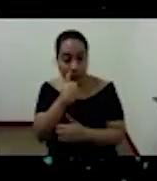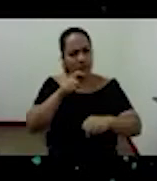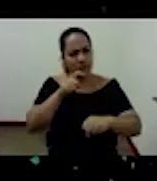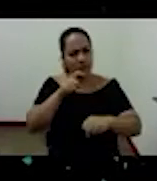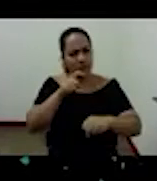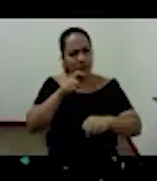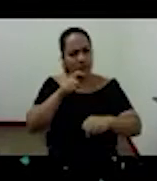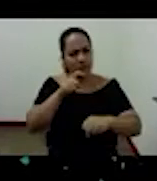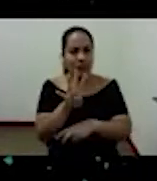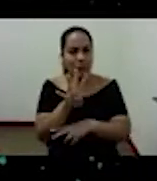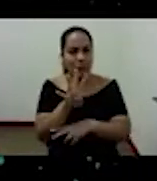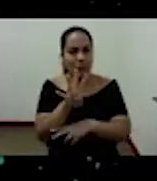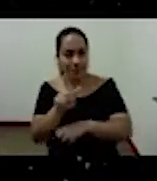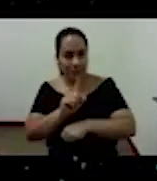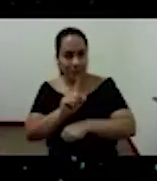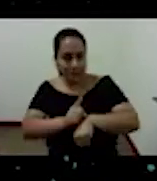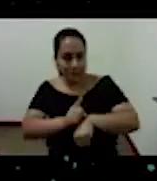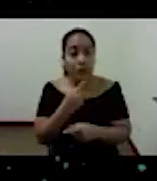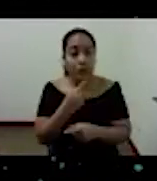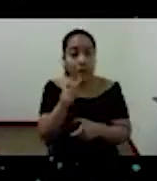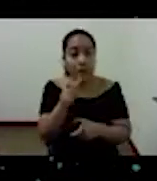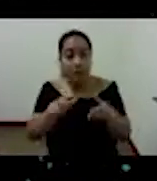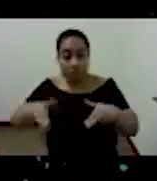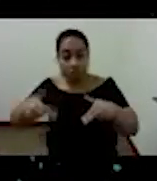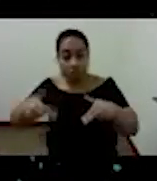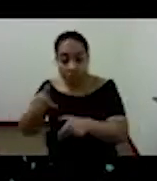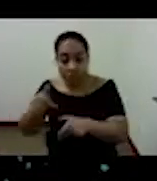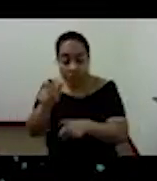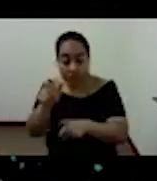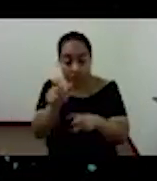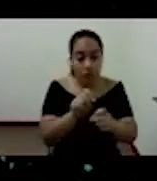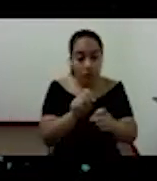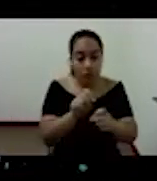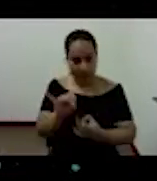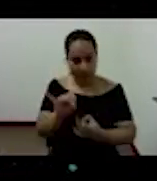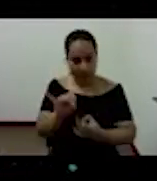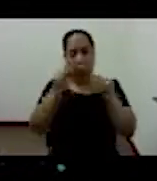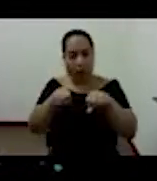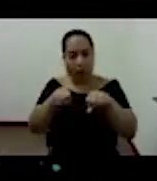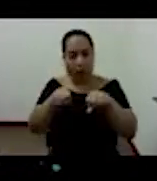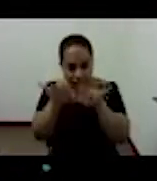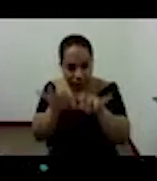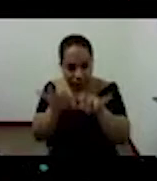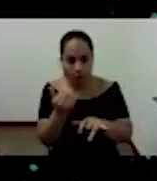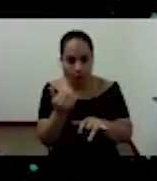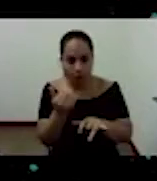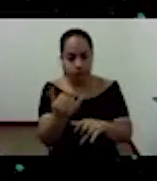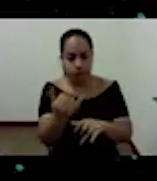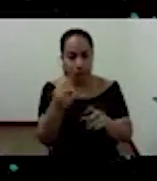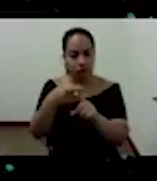45 minutos. Los asistentes pueden formular sus preguntas a través del chat de Zoom.